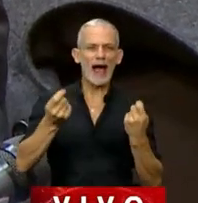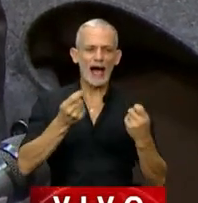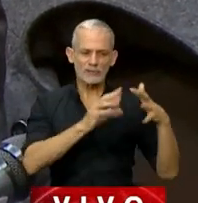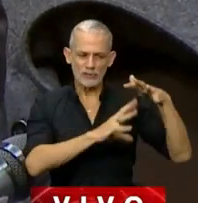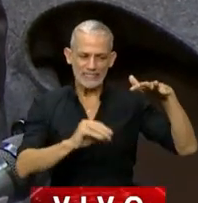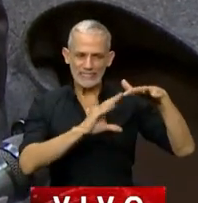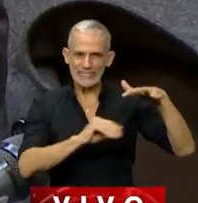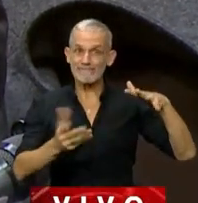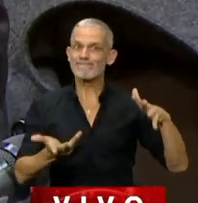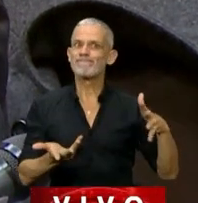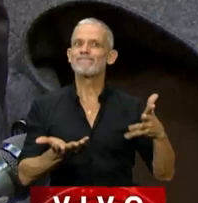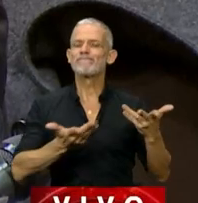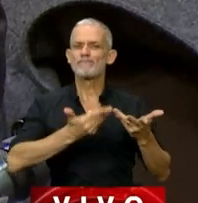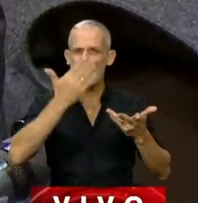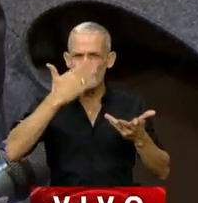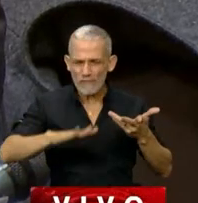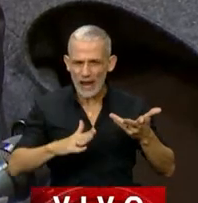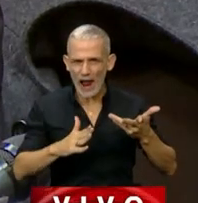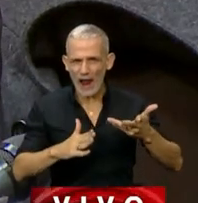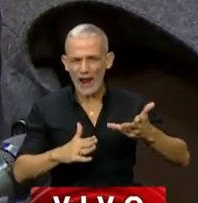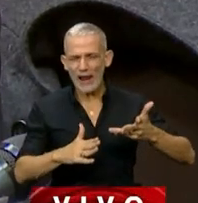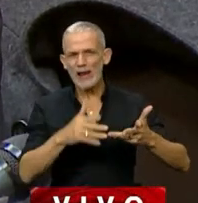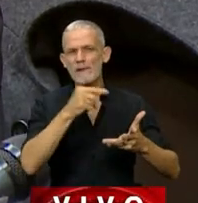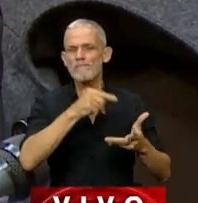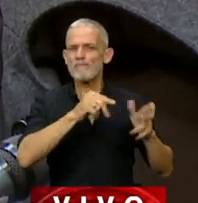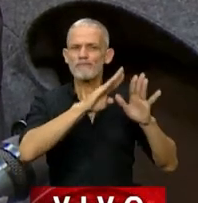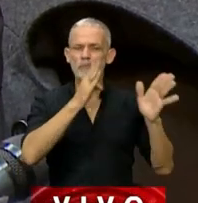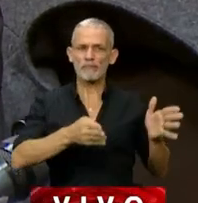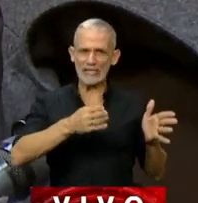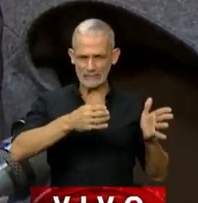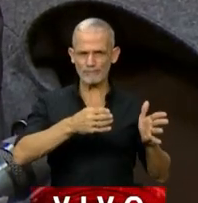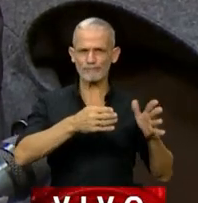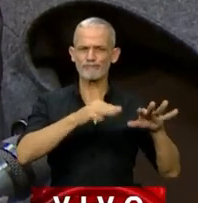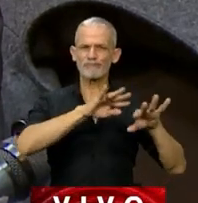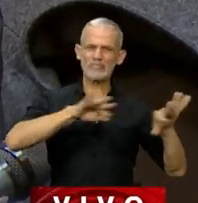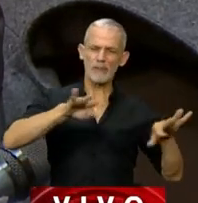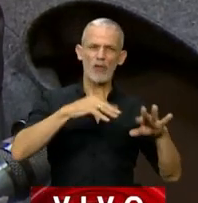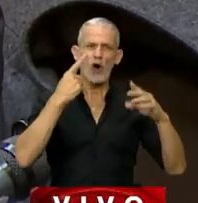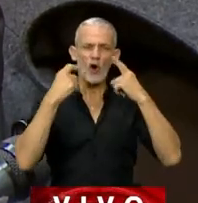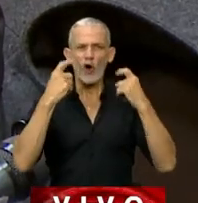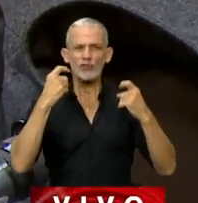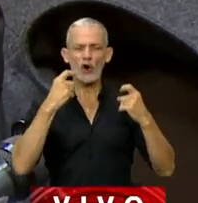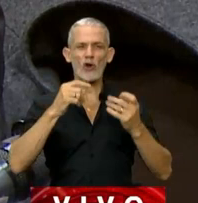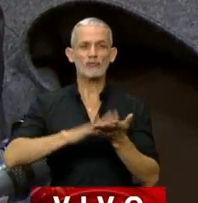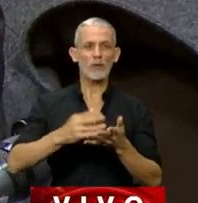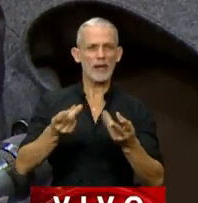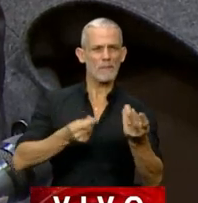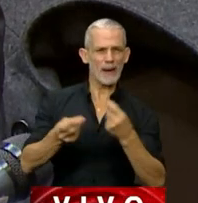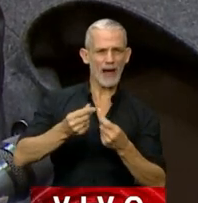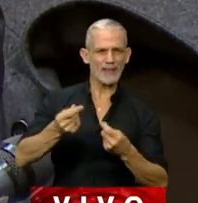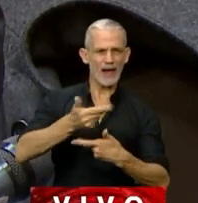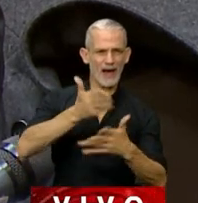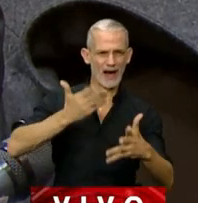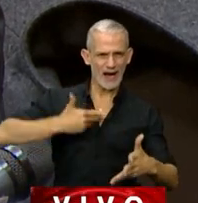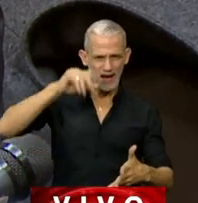gastan, porque terminan siendo en algún lugar escindidos de lo que es el control estricto de las finanzas